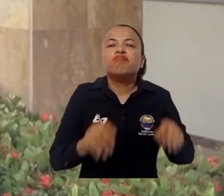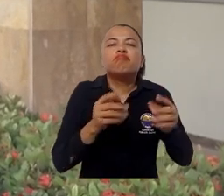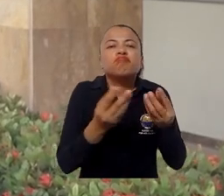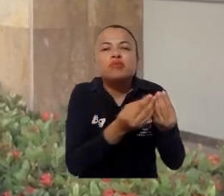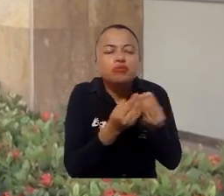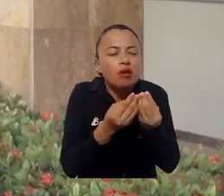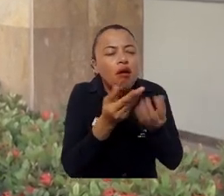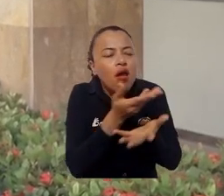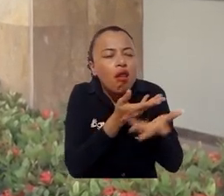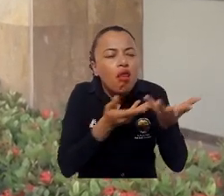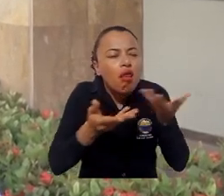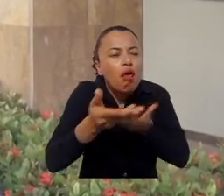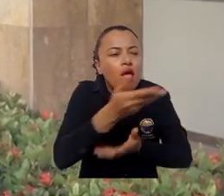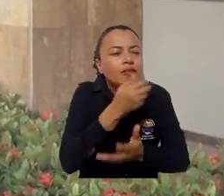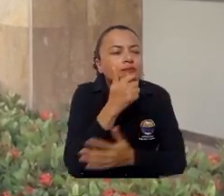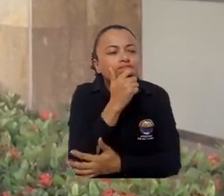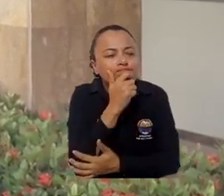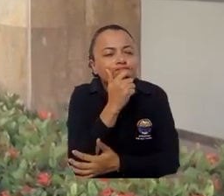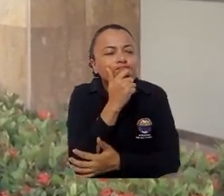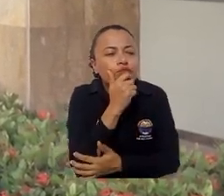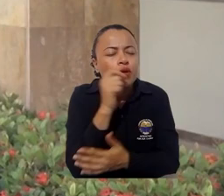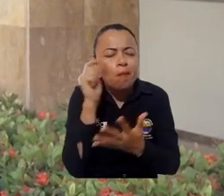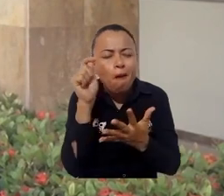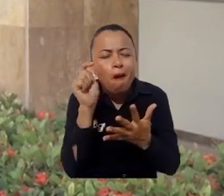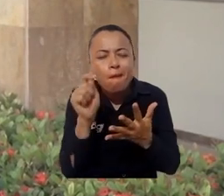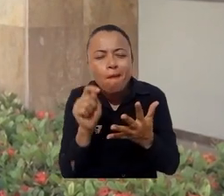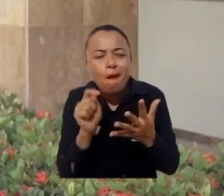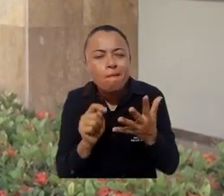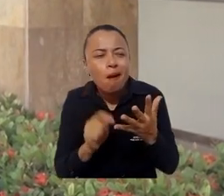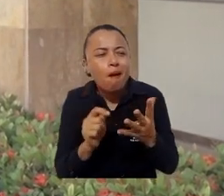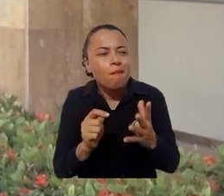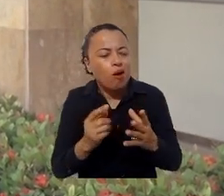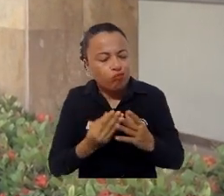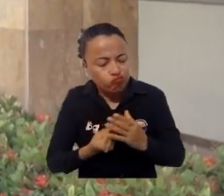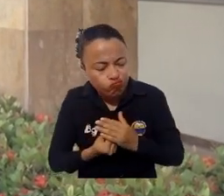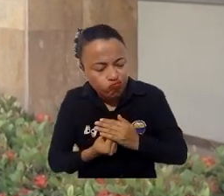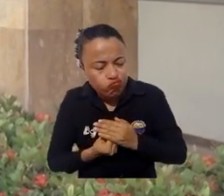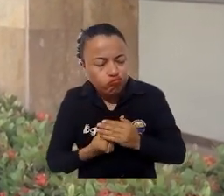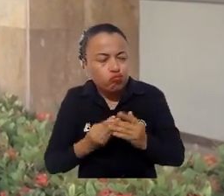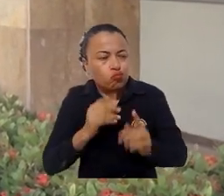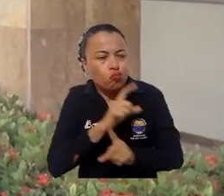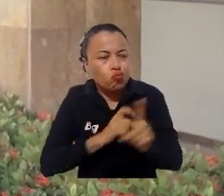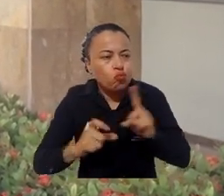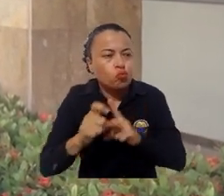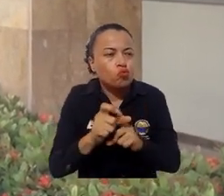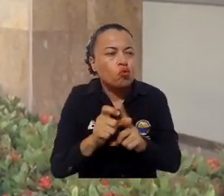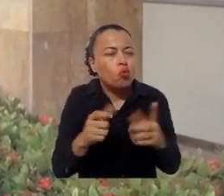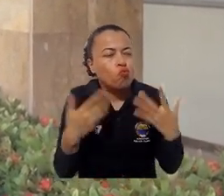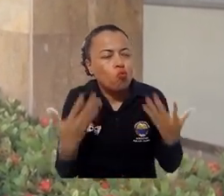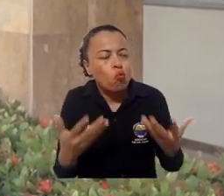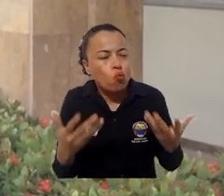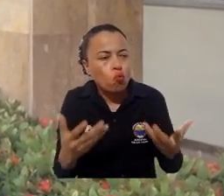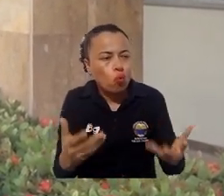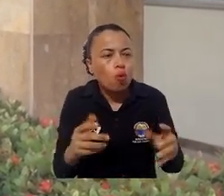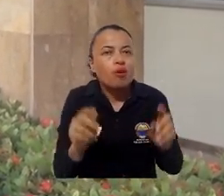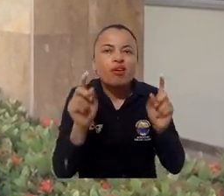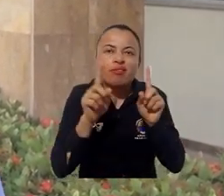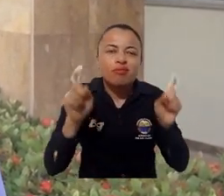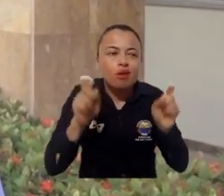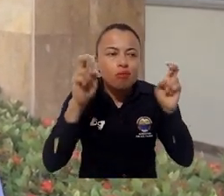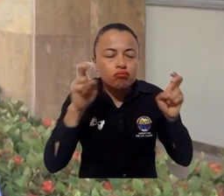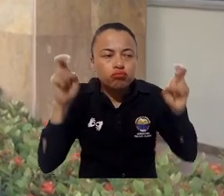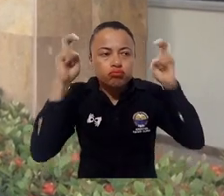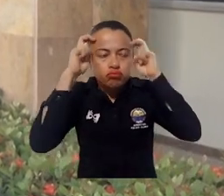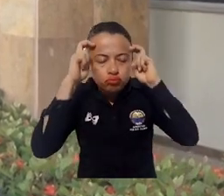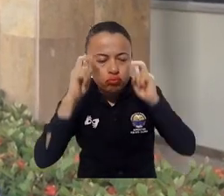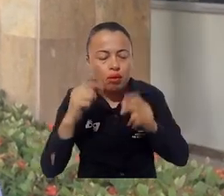Aquí lo que hemos estado conversando es cómo poder poner en valor todo este gran patrimonio cultural que hay, y sobre todo a nivel de